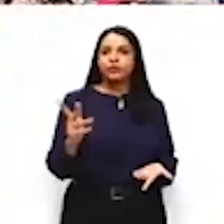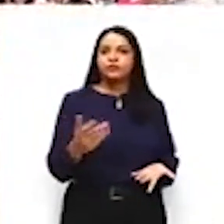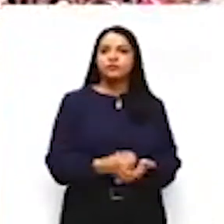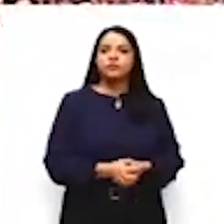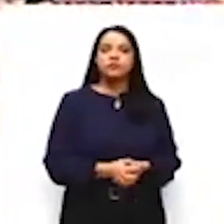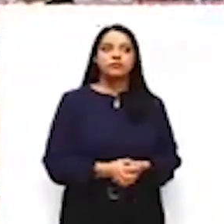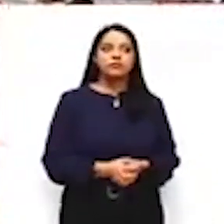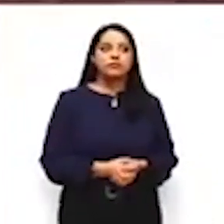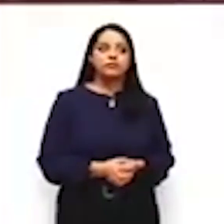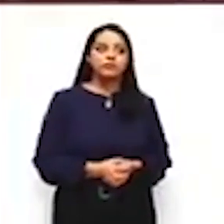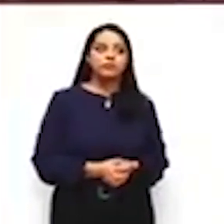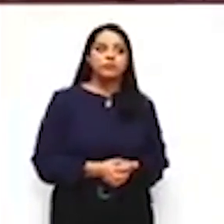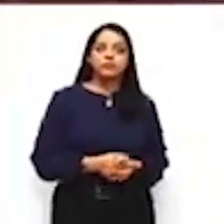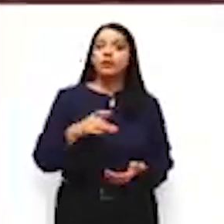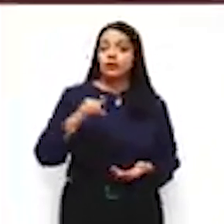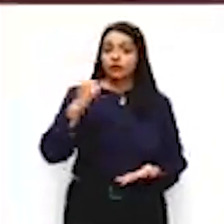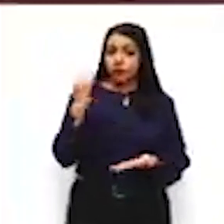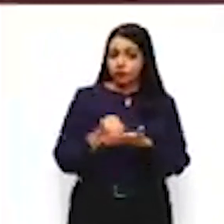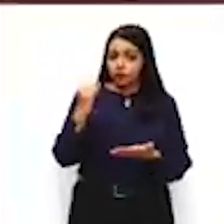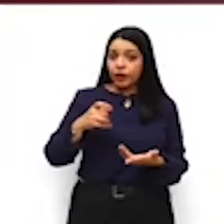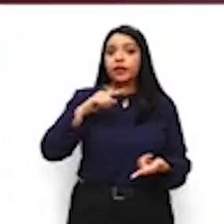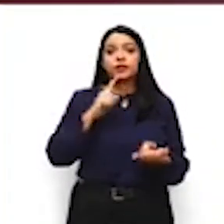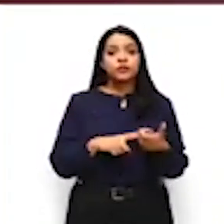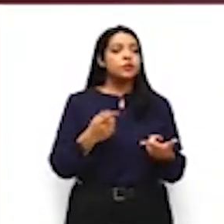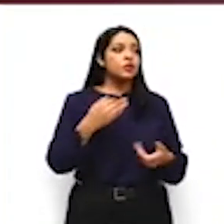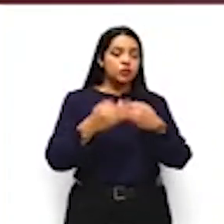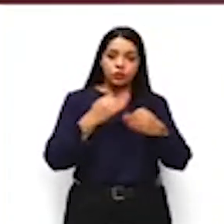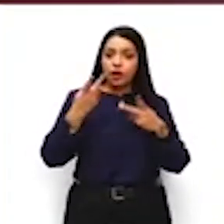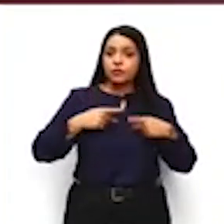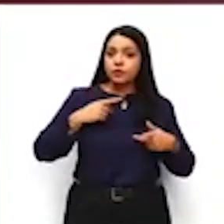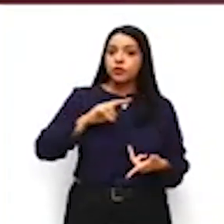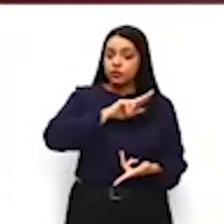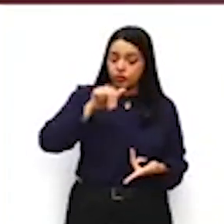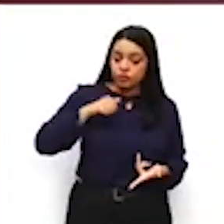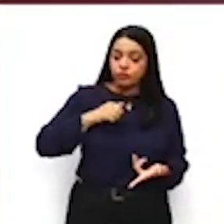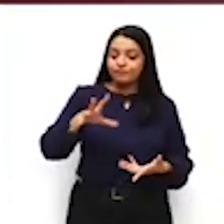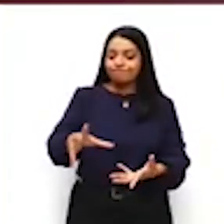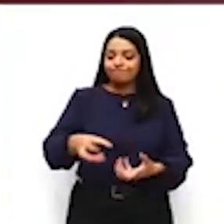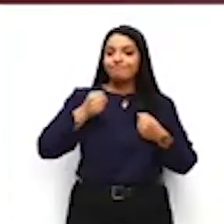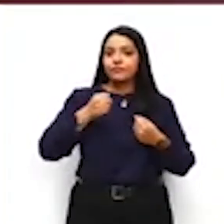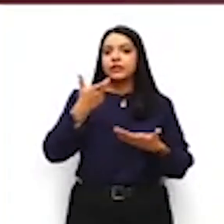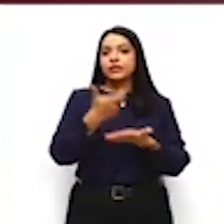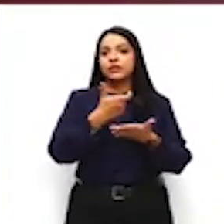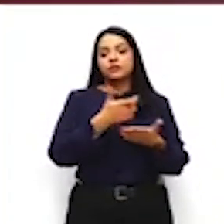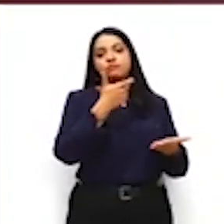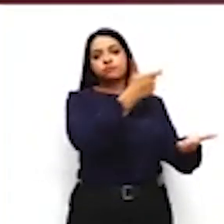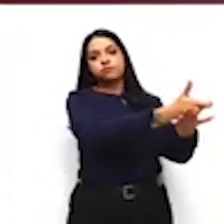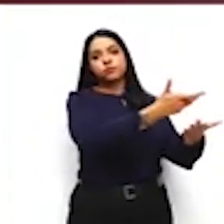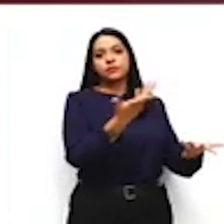Pues del pueblo, de los impuestos, de todas y todos nosotros. Y aunque